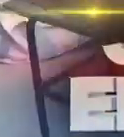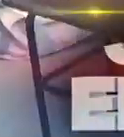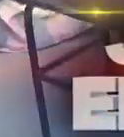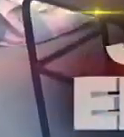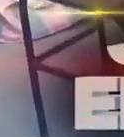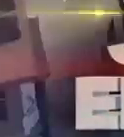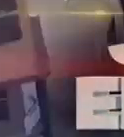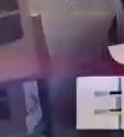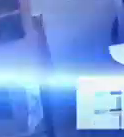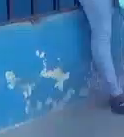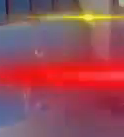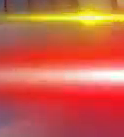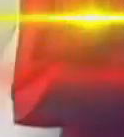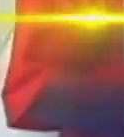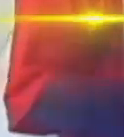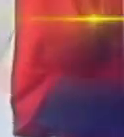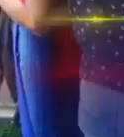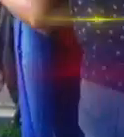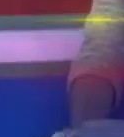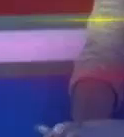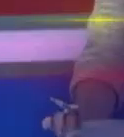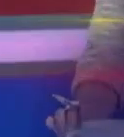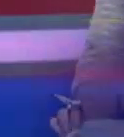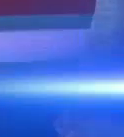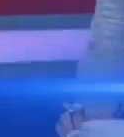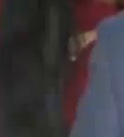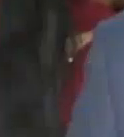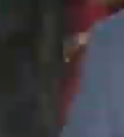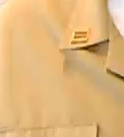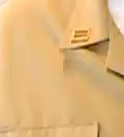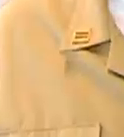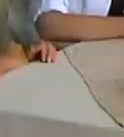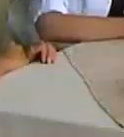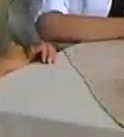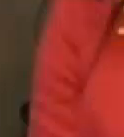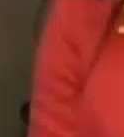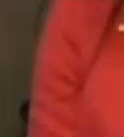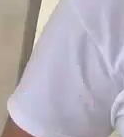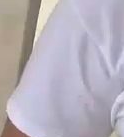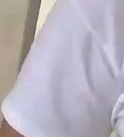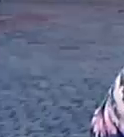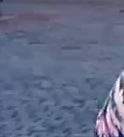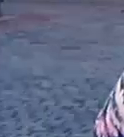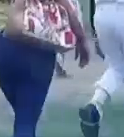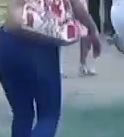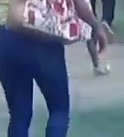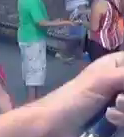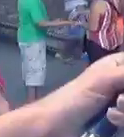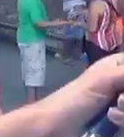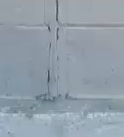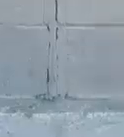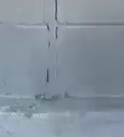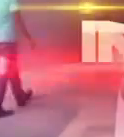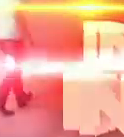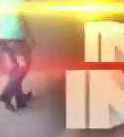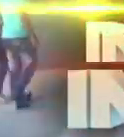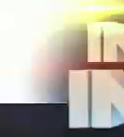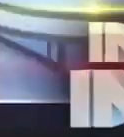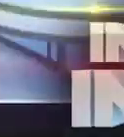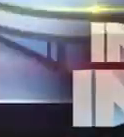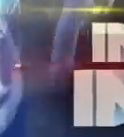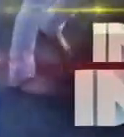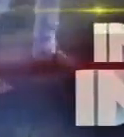electoral con reportes completos. Están ya todos nuestros equipos periodísticos que están en diferentes sectores de la capital.